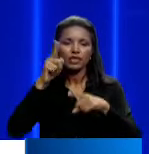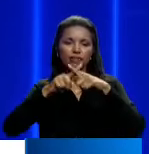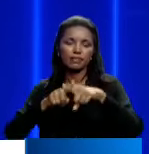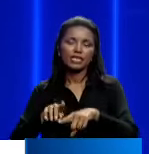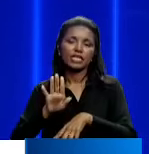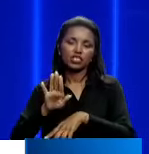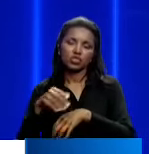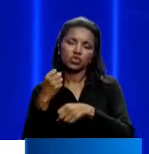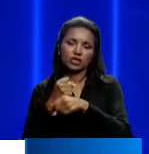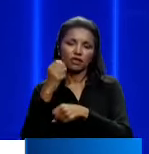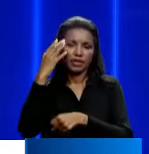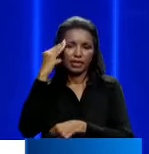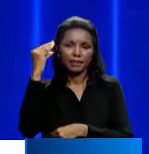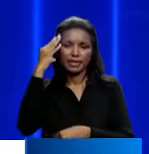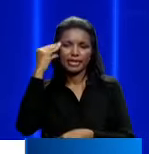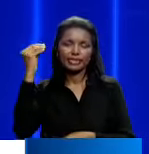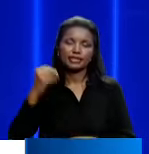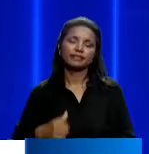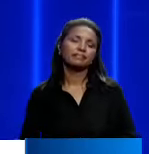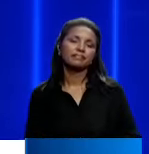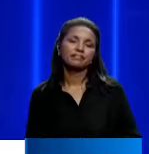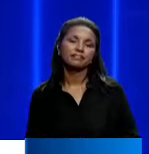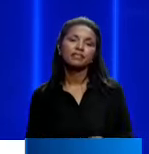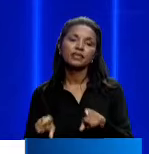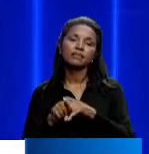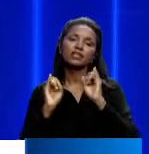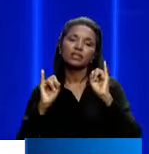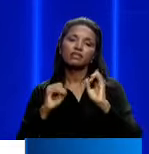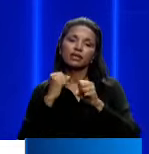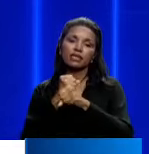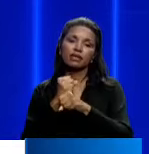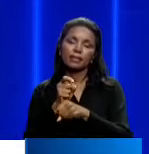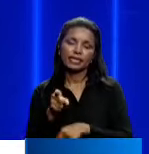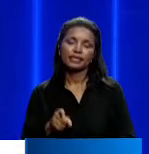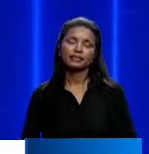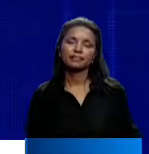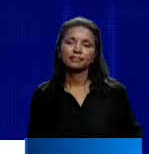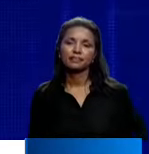de su función y su desempeño. Las instituciones trabajarán para ti.